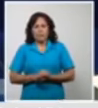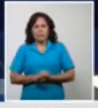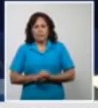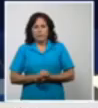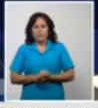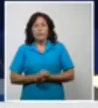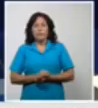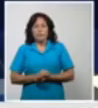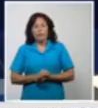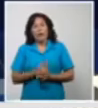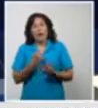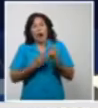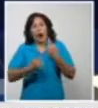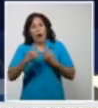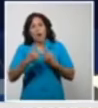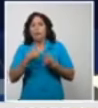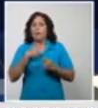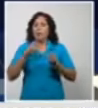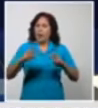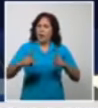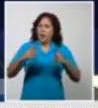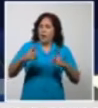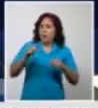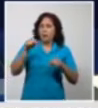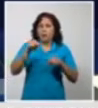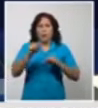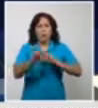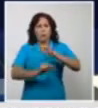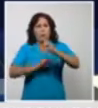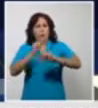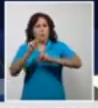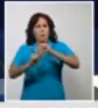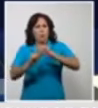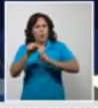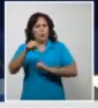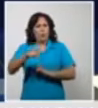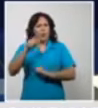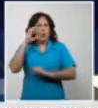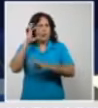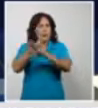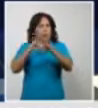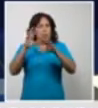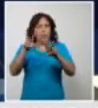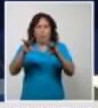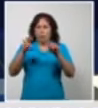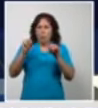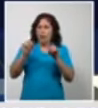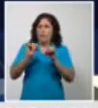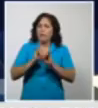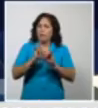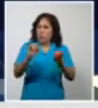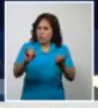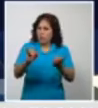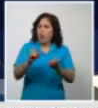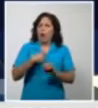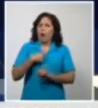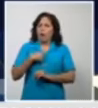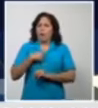eso es algo que se ha venido actualizando desde el punto de vista científico, ¿no? ¿En qué momento